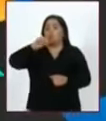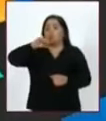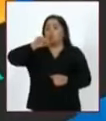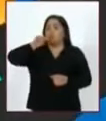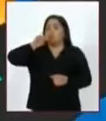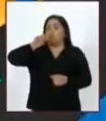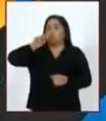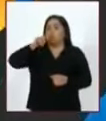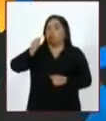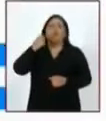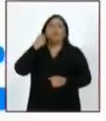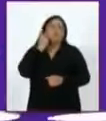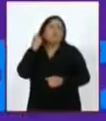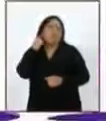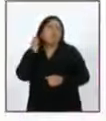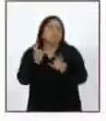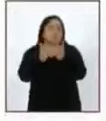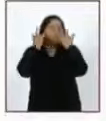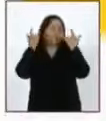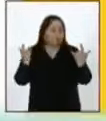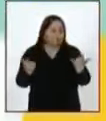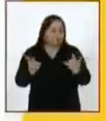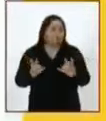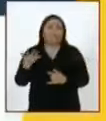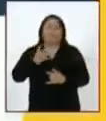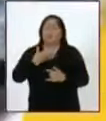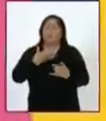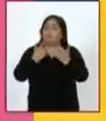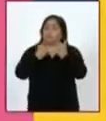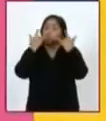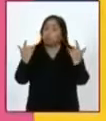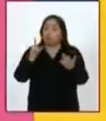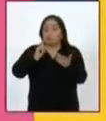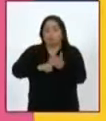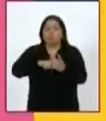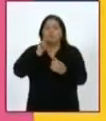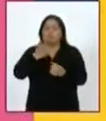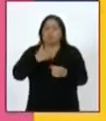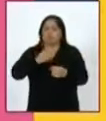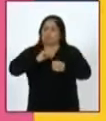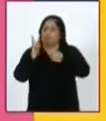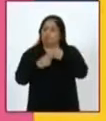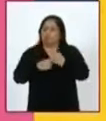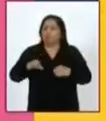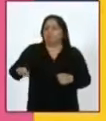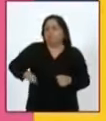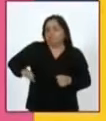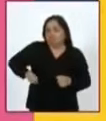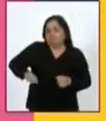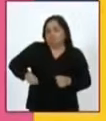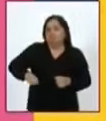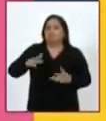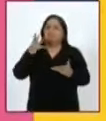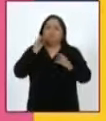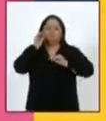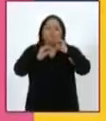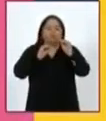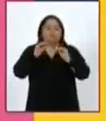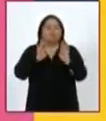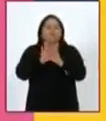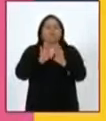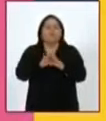los sonidos de la historia. Hay historietas con contenidos significativos e interesantes, elaborados con una